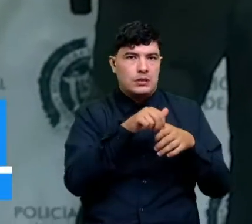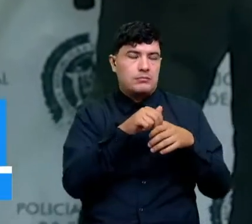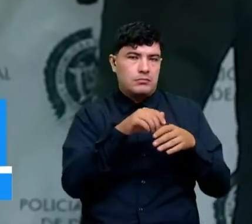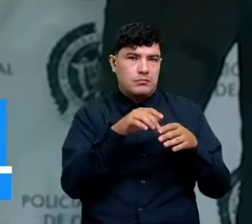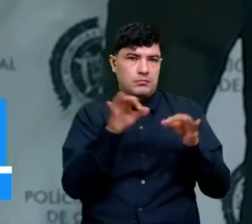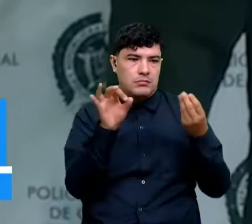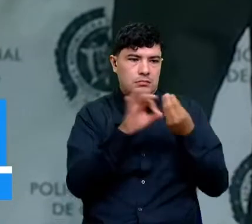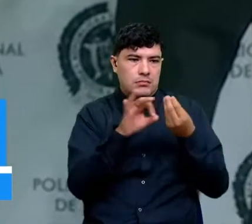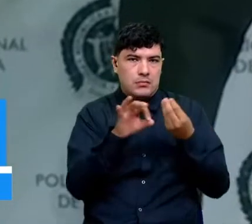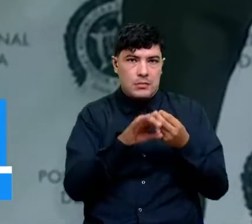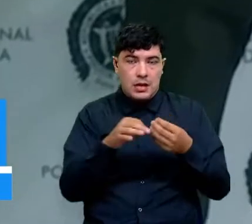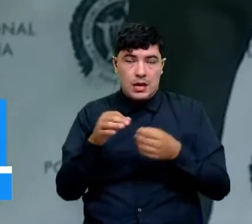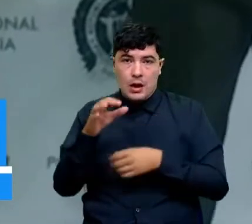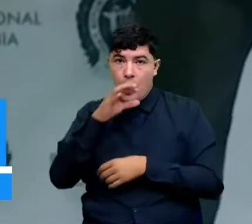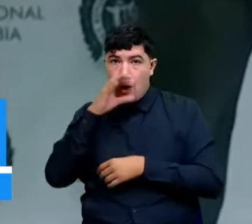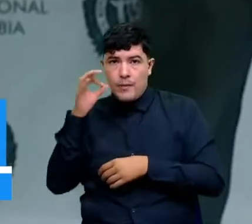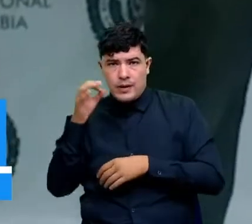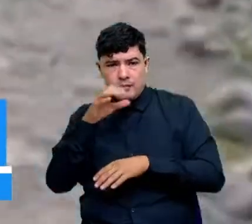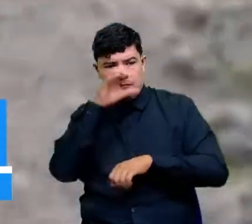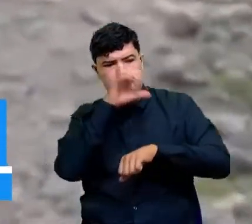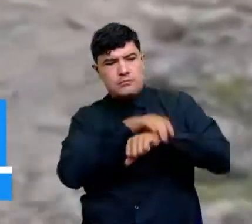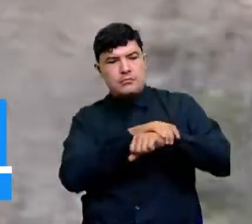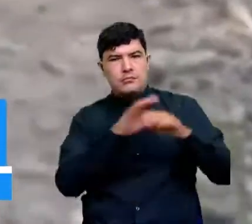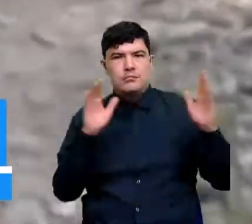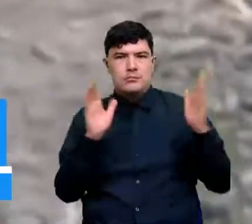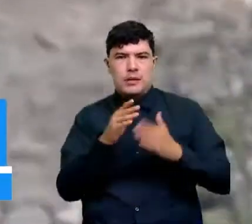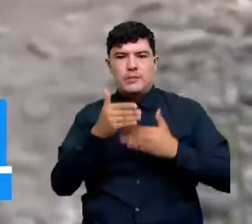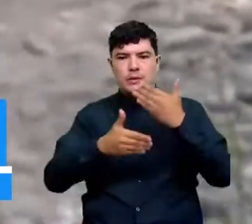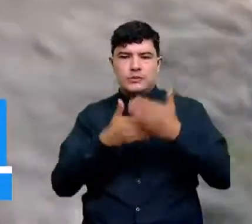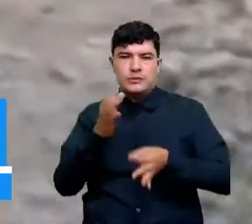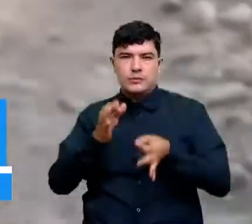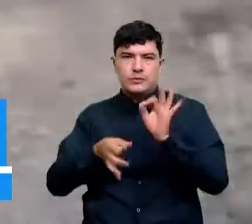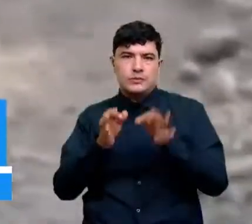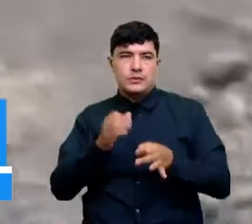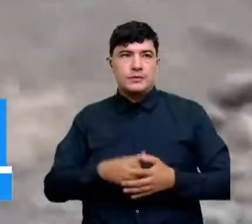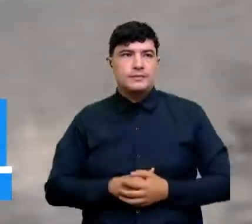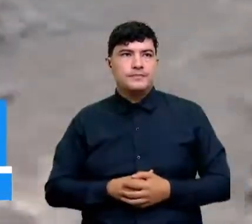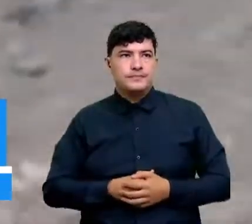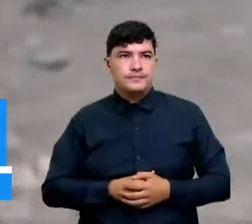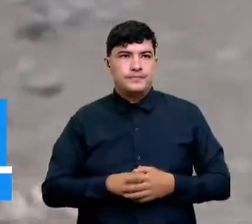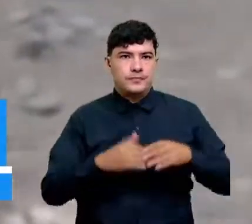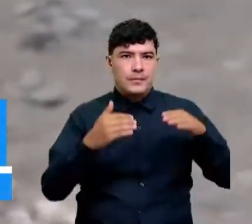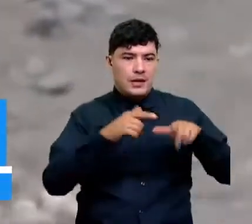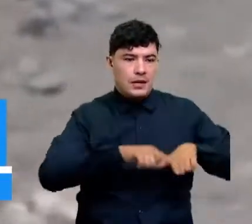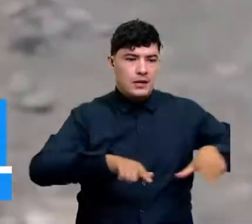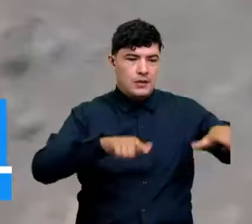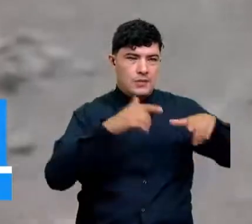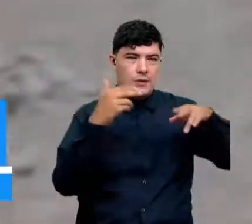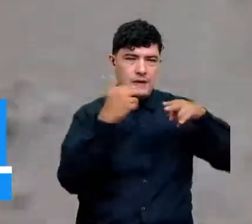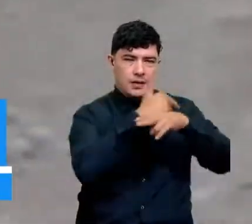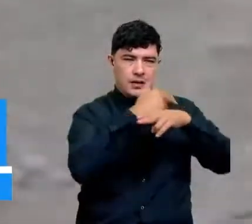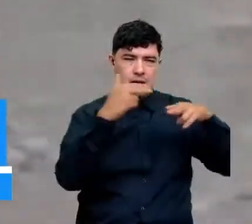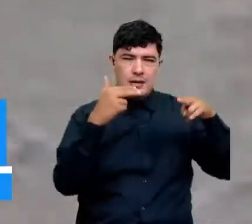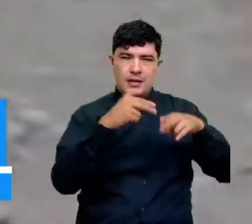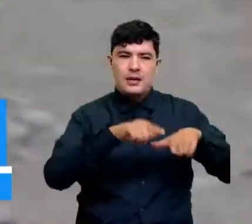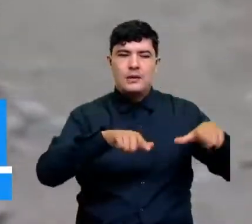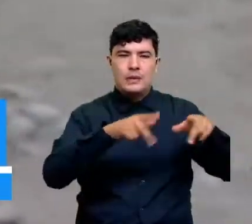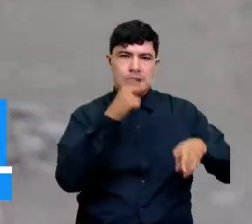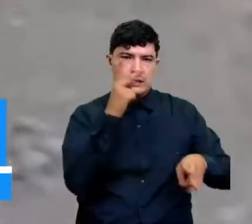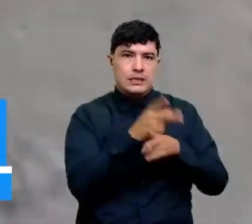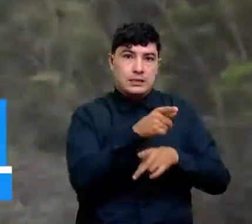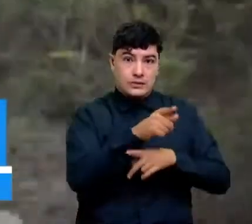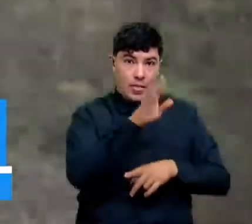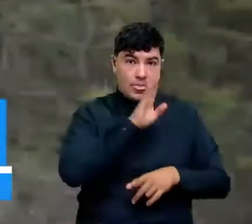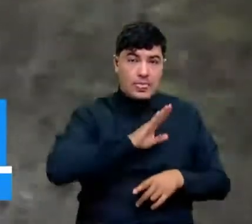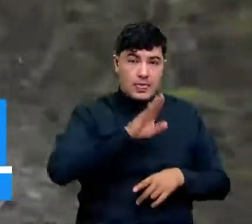disposición de las autoridades competentes. Una vez más, las trochas se convierten en lugares de muerte. En el sector conocido como Los Mangos, en La